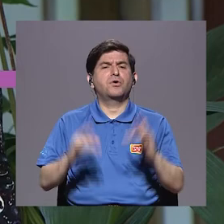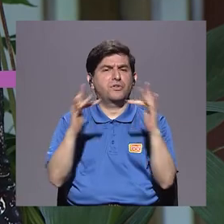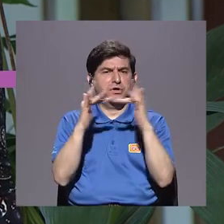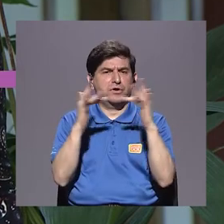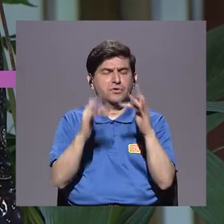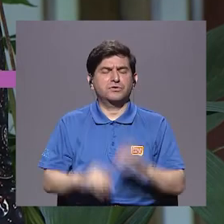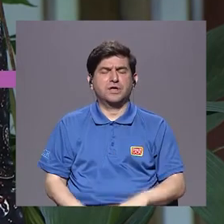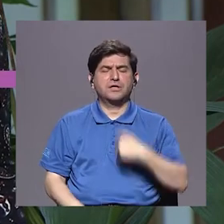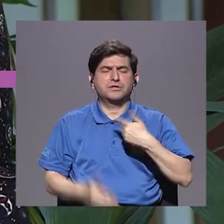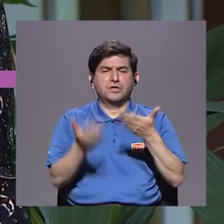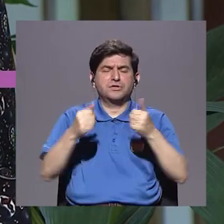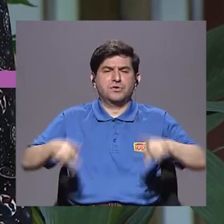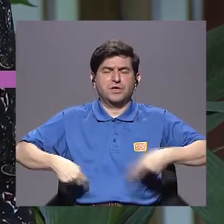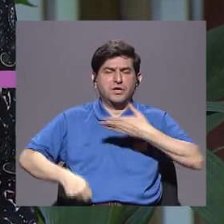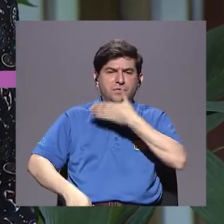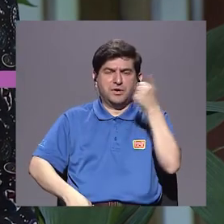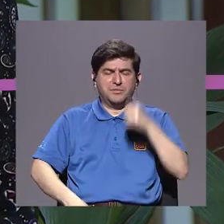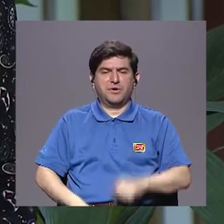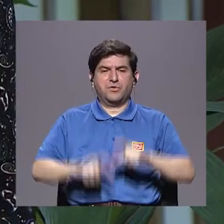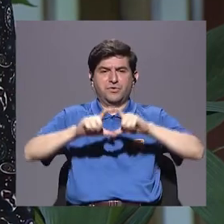Pueden escribirnos a